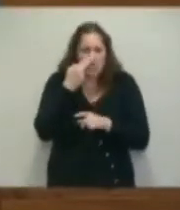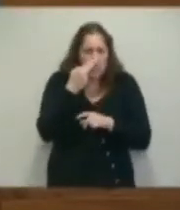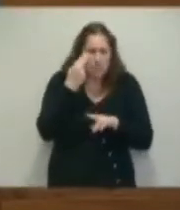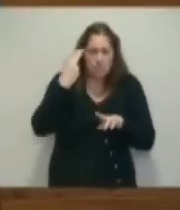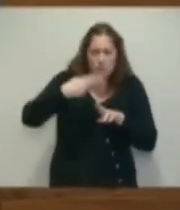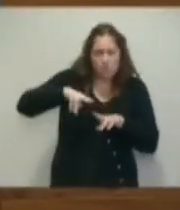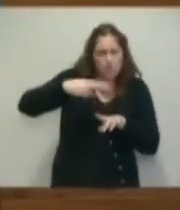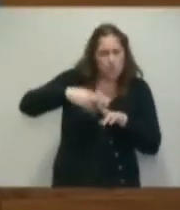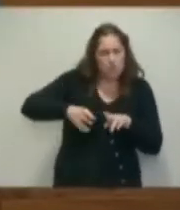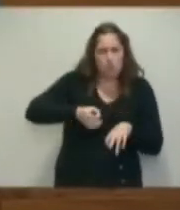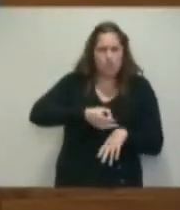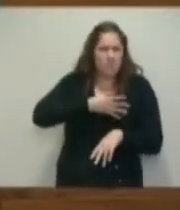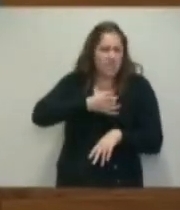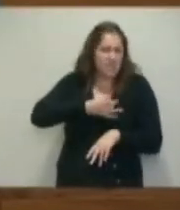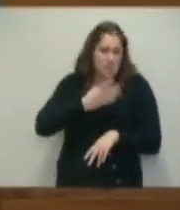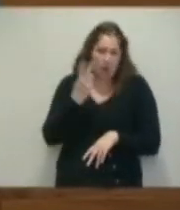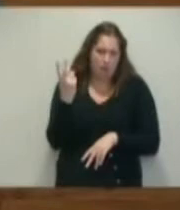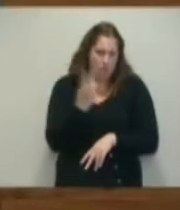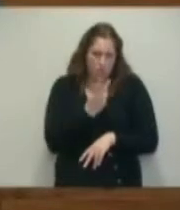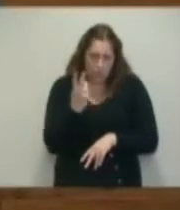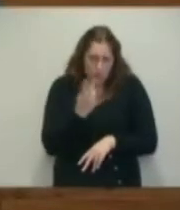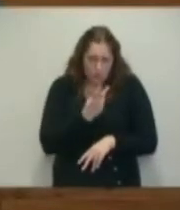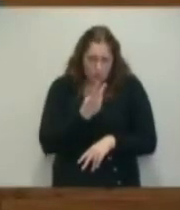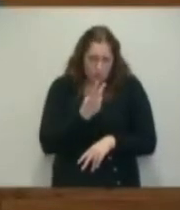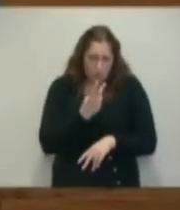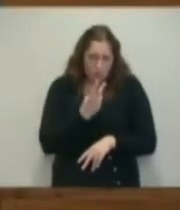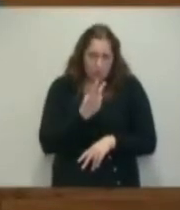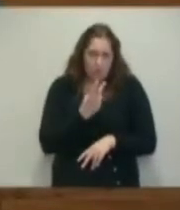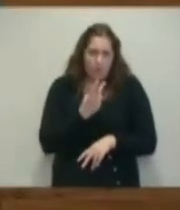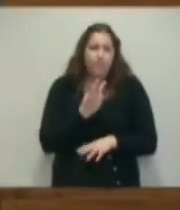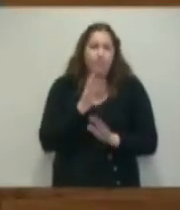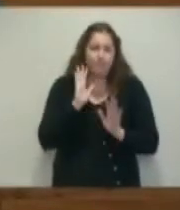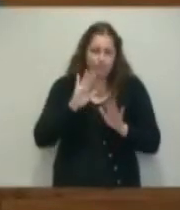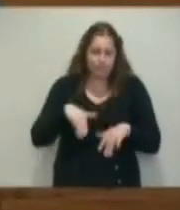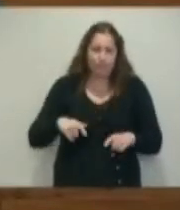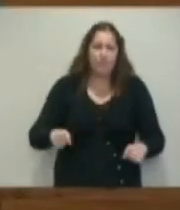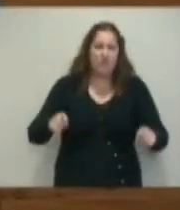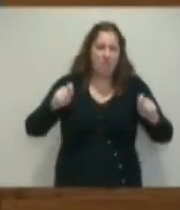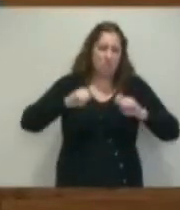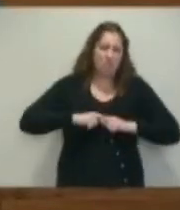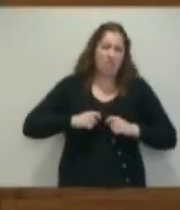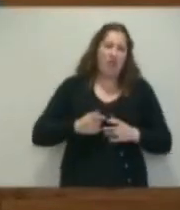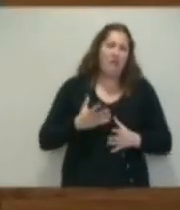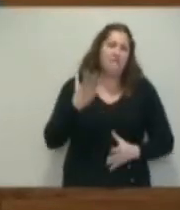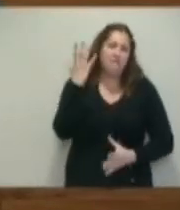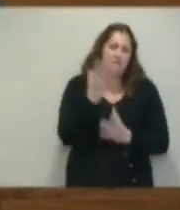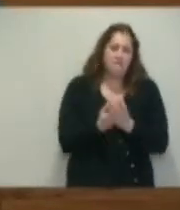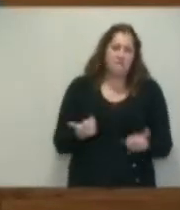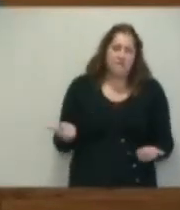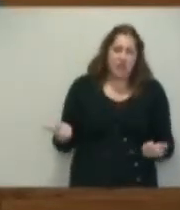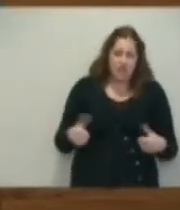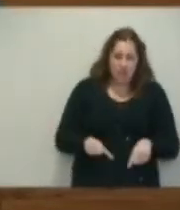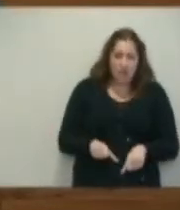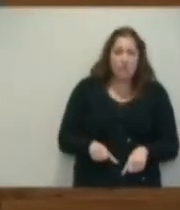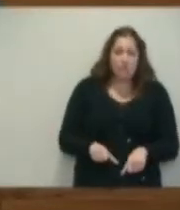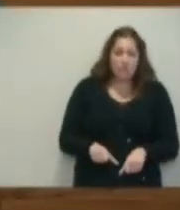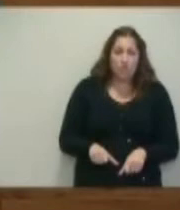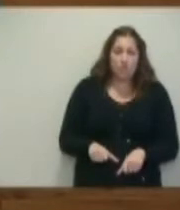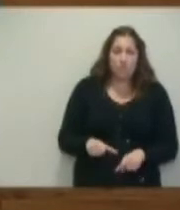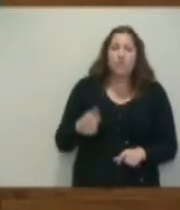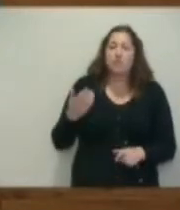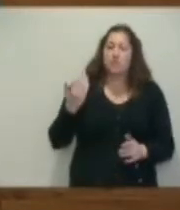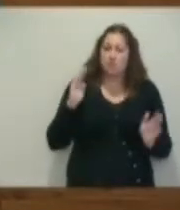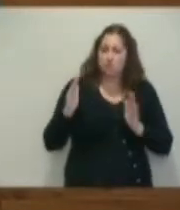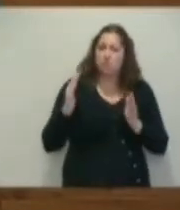y sindicales, de los dos, y que ha provocado este enorme fracaso. Nosotros hace tiempo ya propusimos ante esta